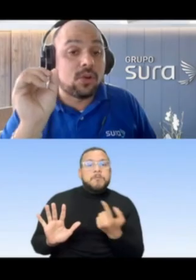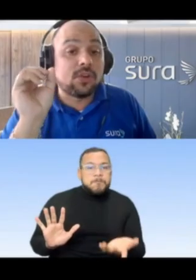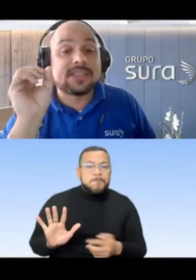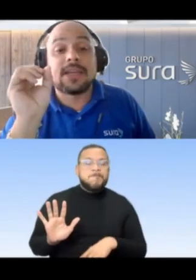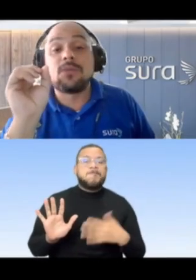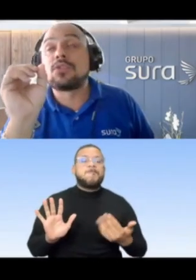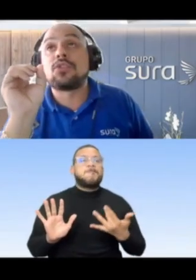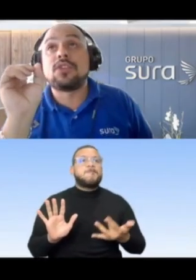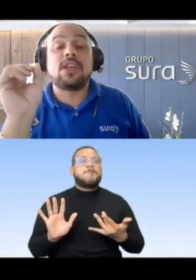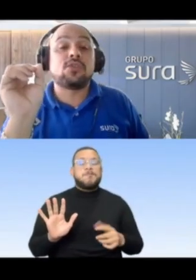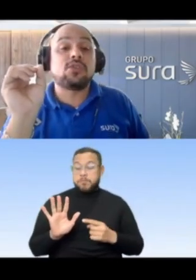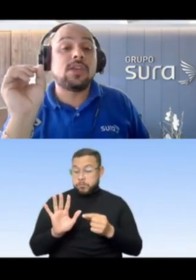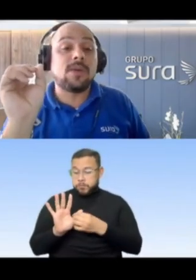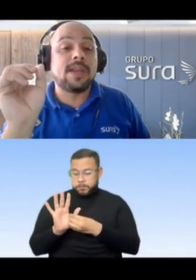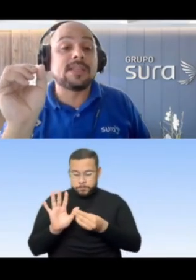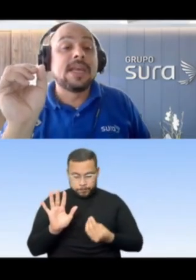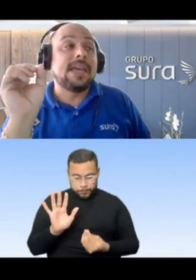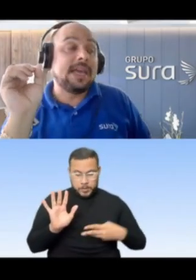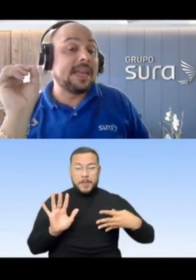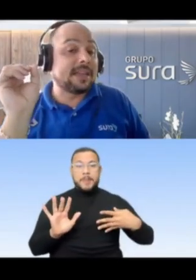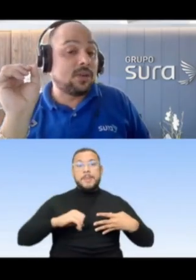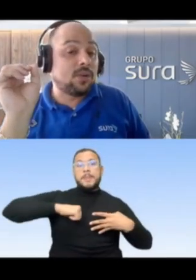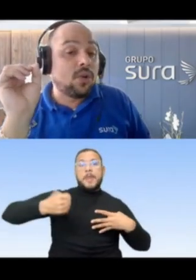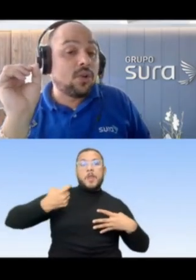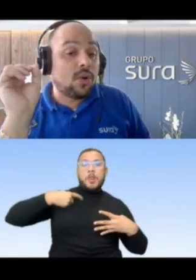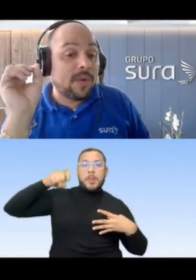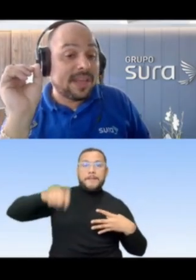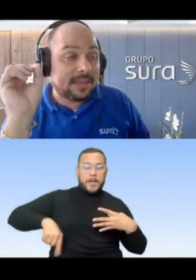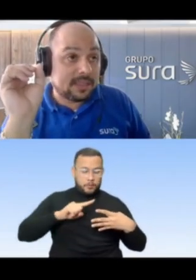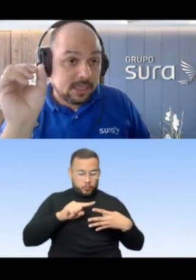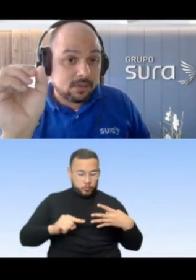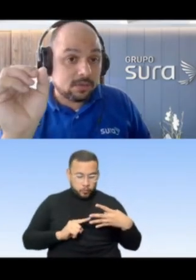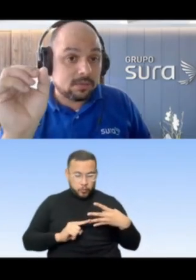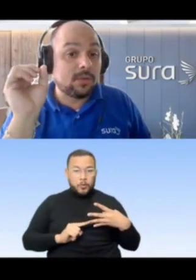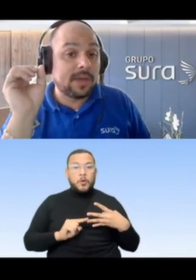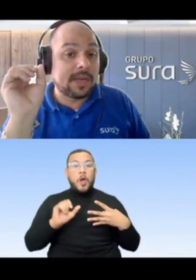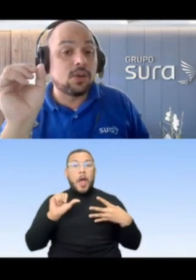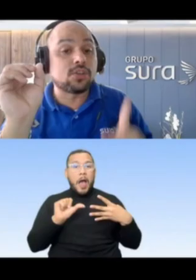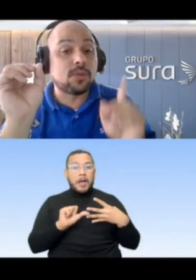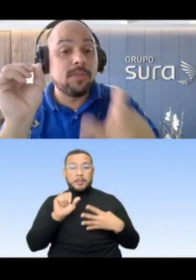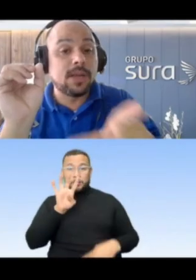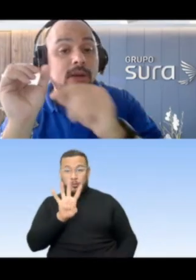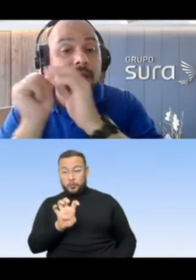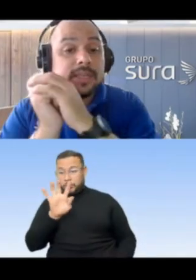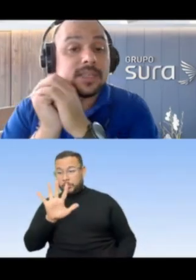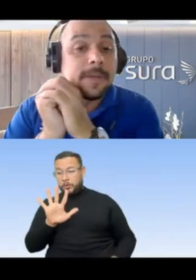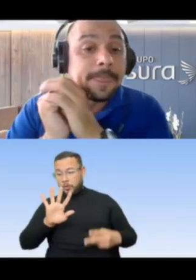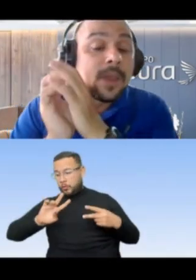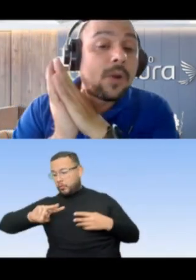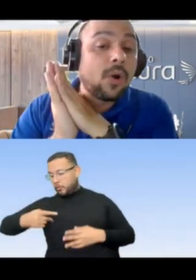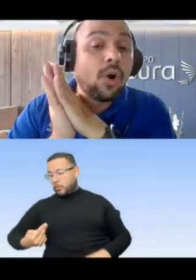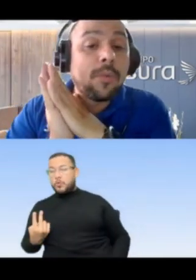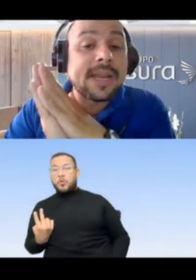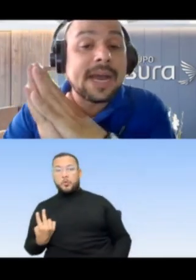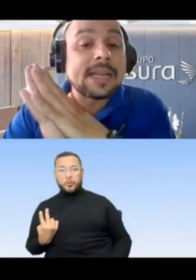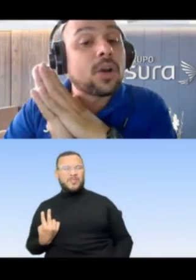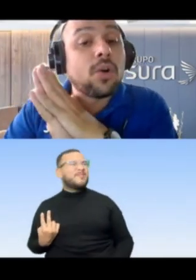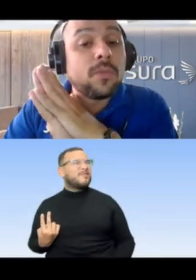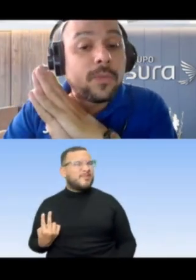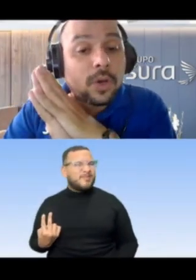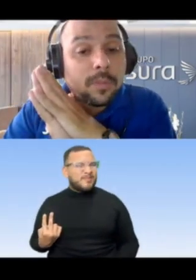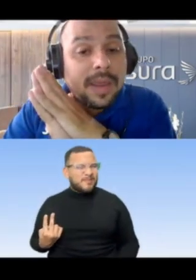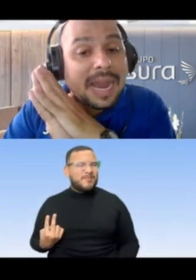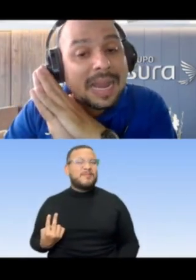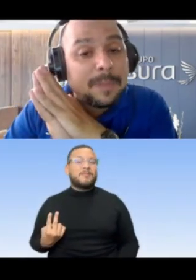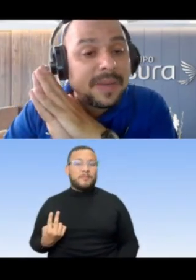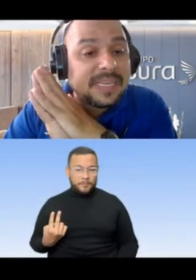en el capítulo donde están nuestros derechos y deberes, en el artículo 95, numeral 2, mire lo que dice.